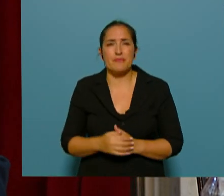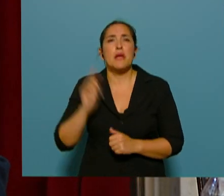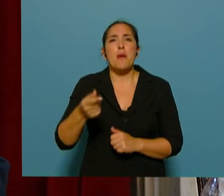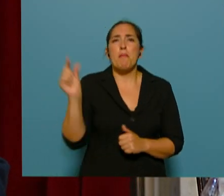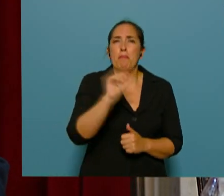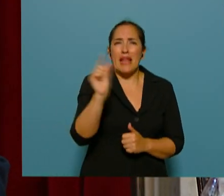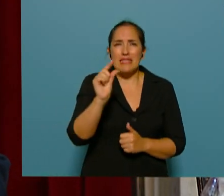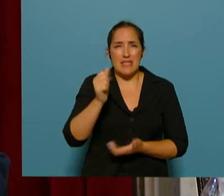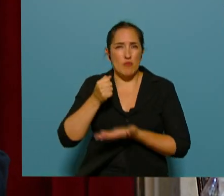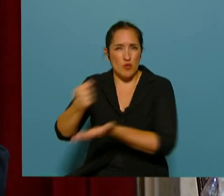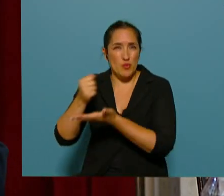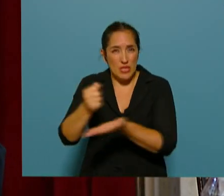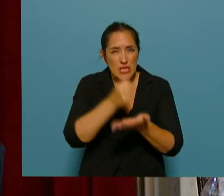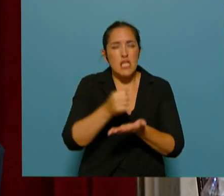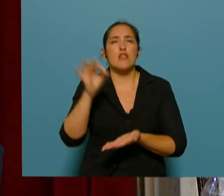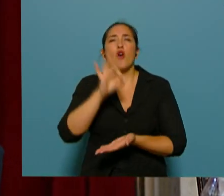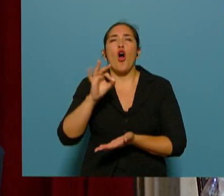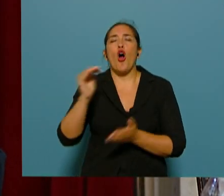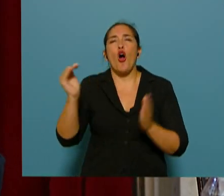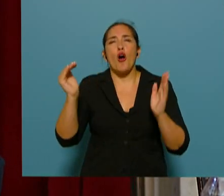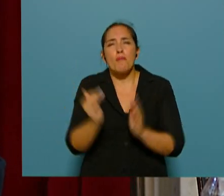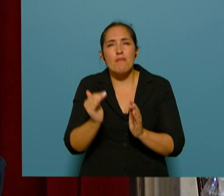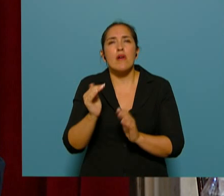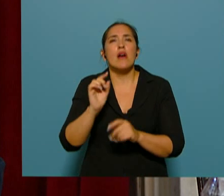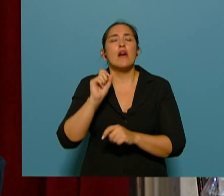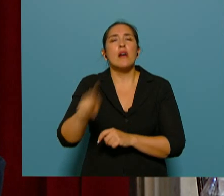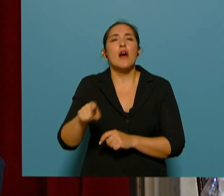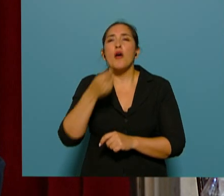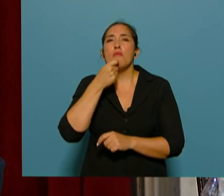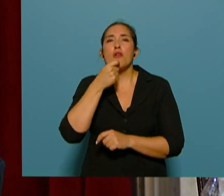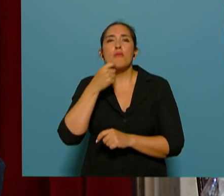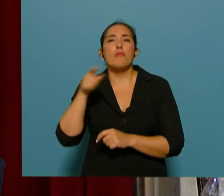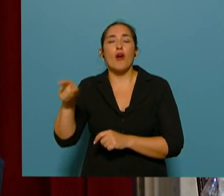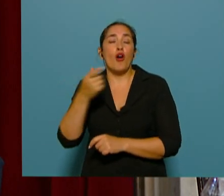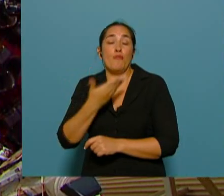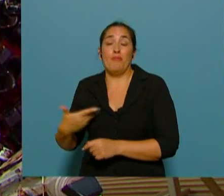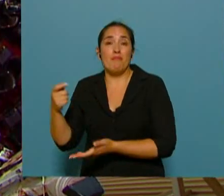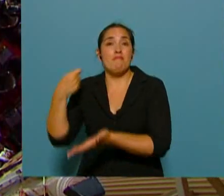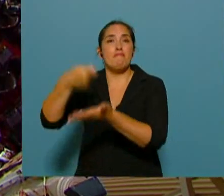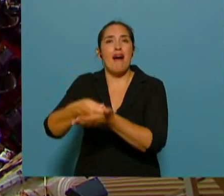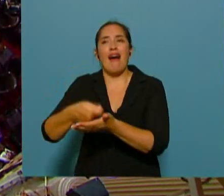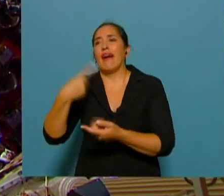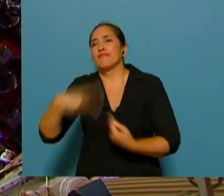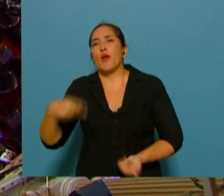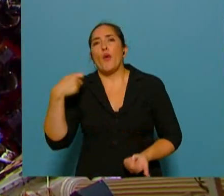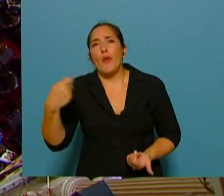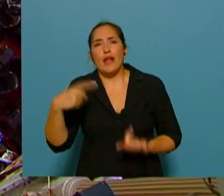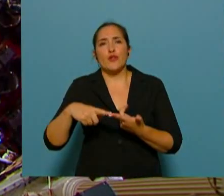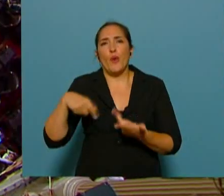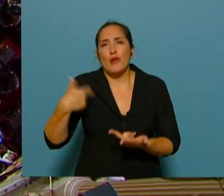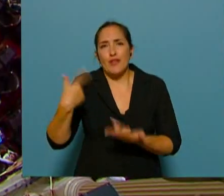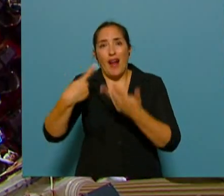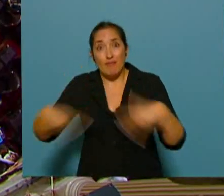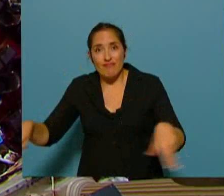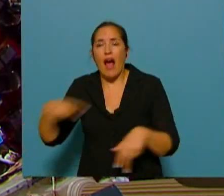Préstamos subsidiados y o reducción o postergación de las cargas patronales. El 99,5%